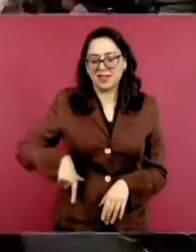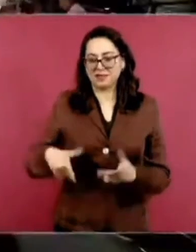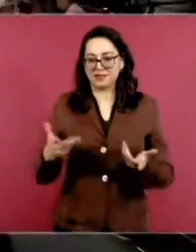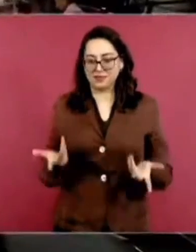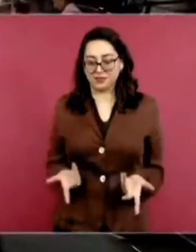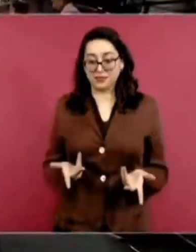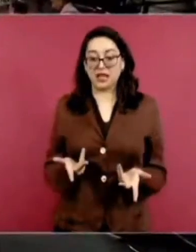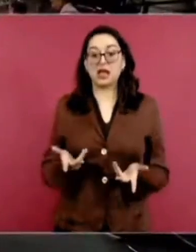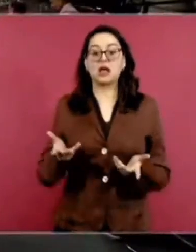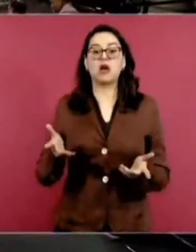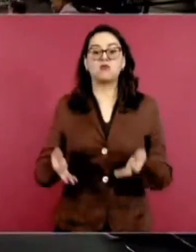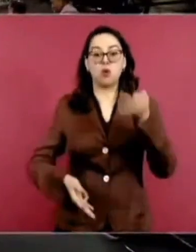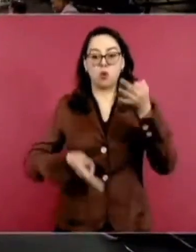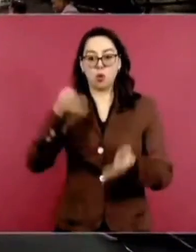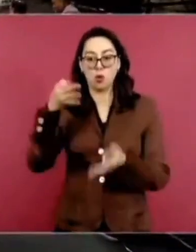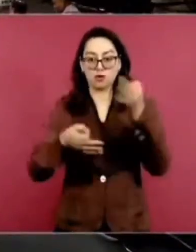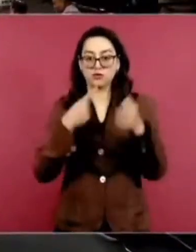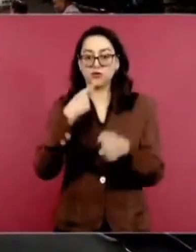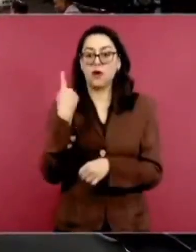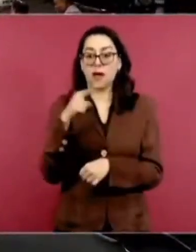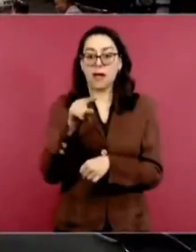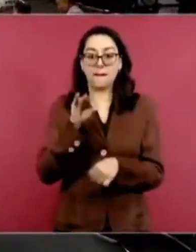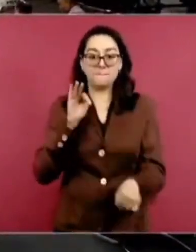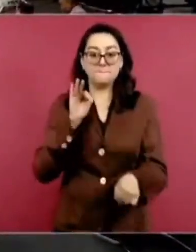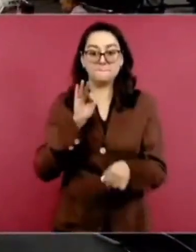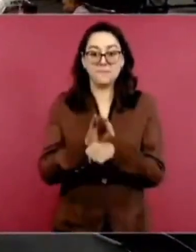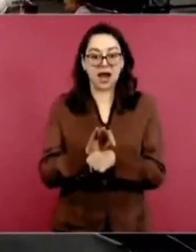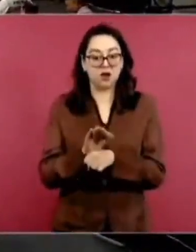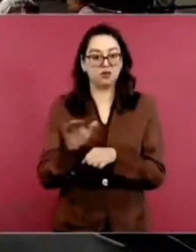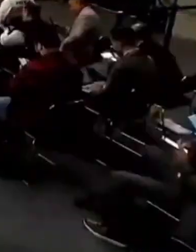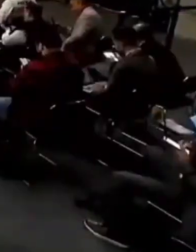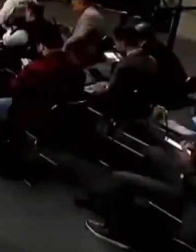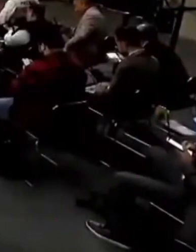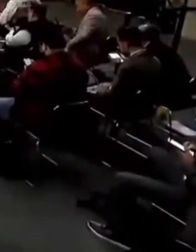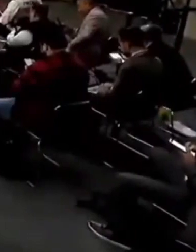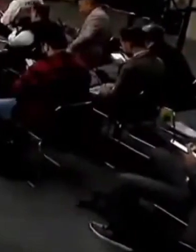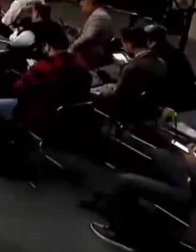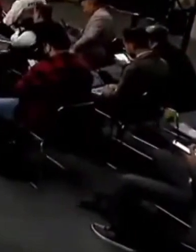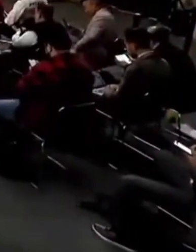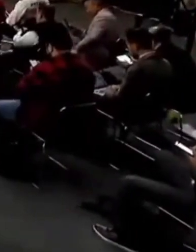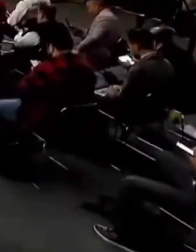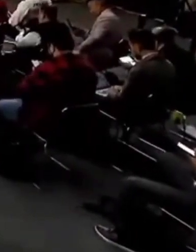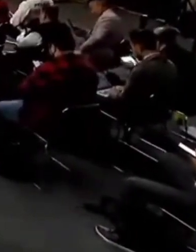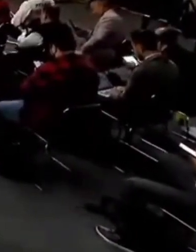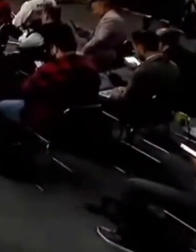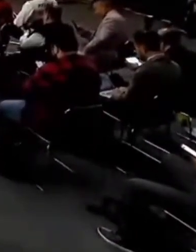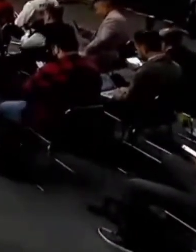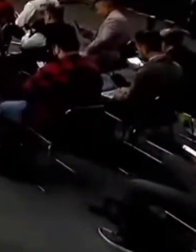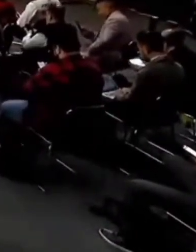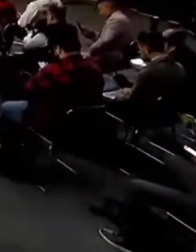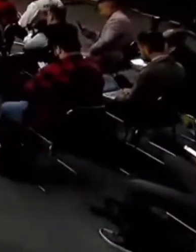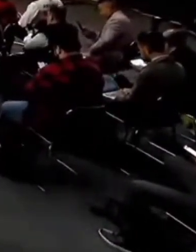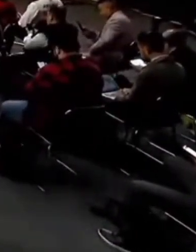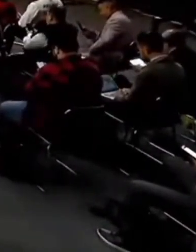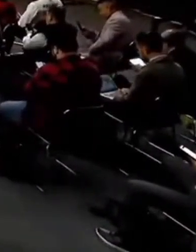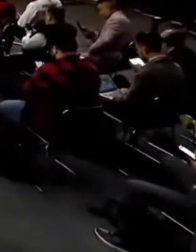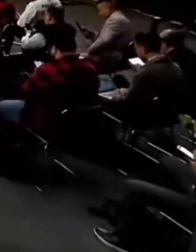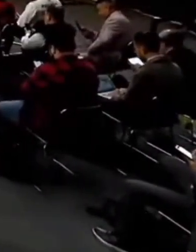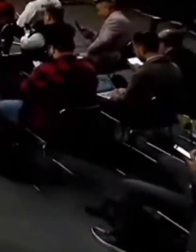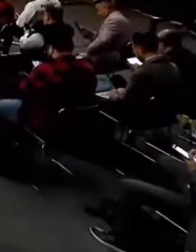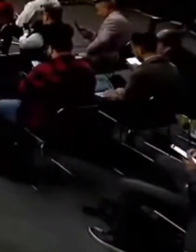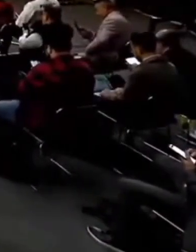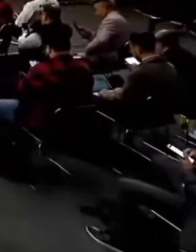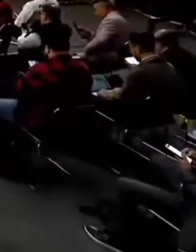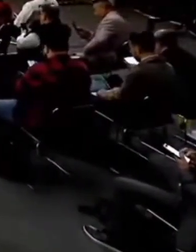pues promovió un juicio de amparo masivo en contra de la distribución de los libros de texto gratuitos.